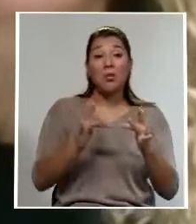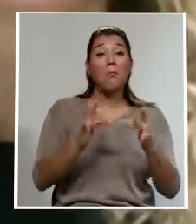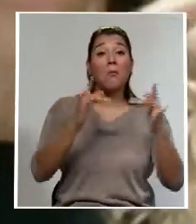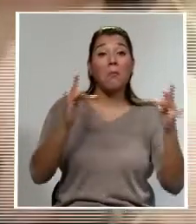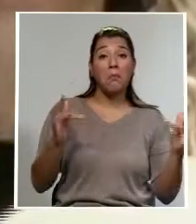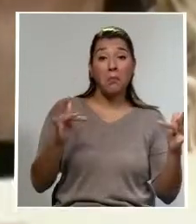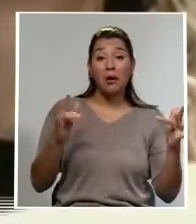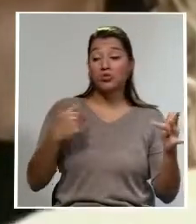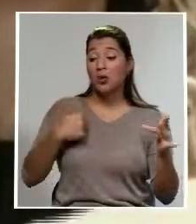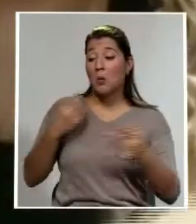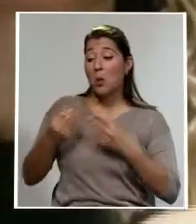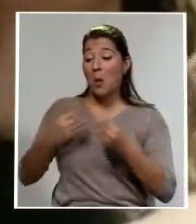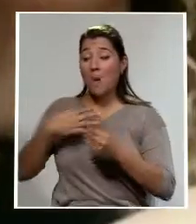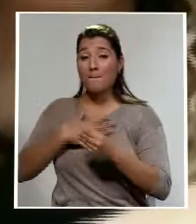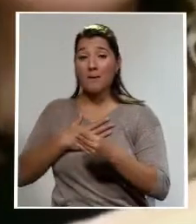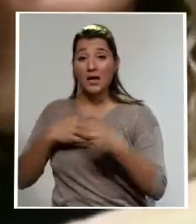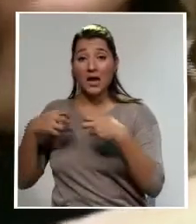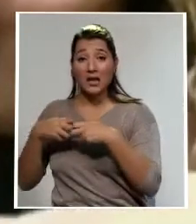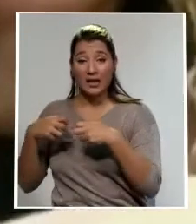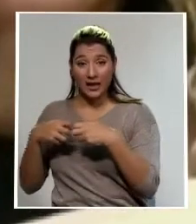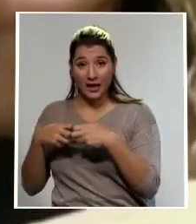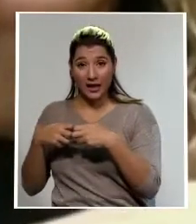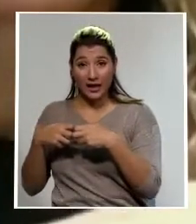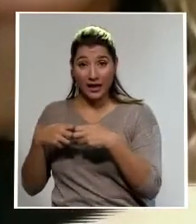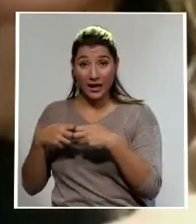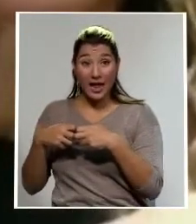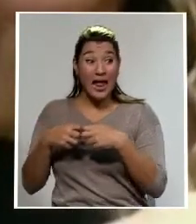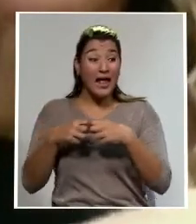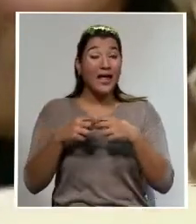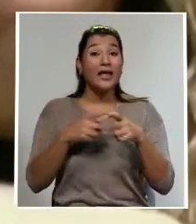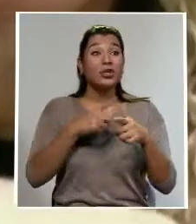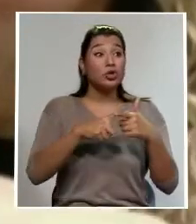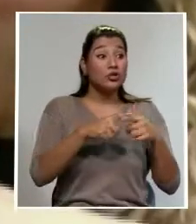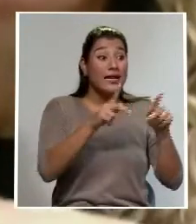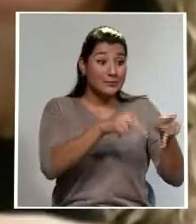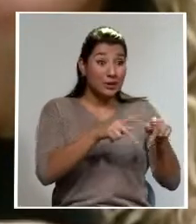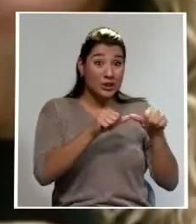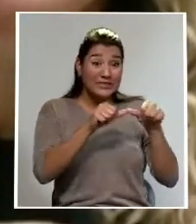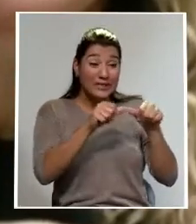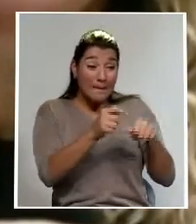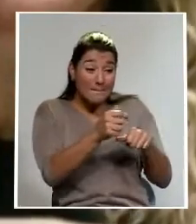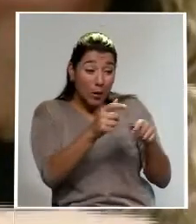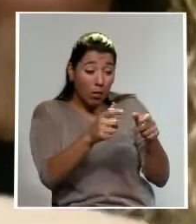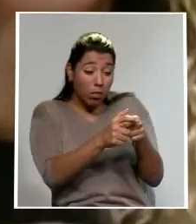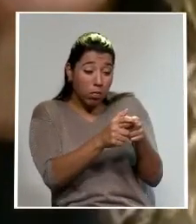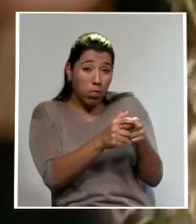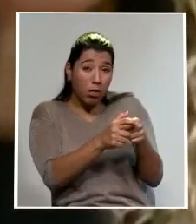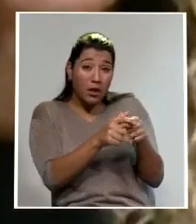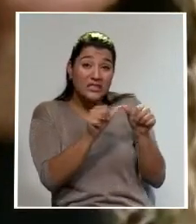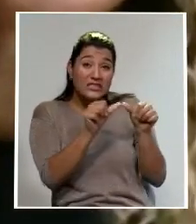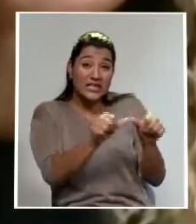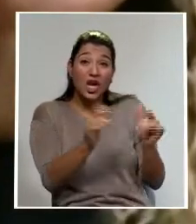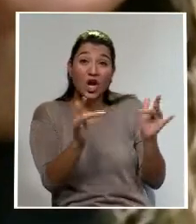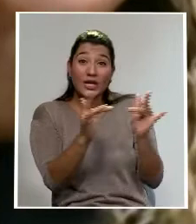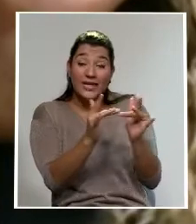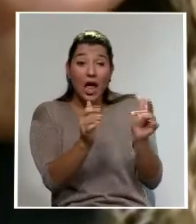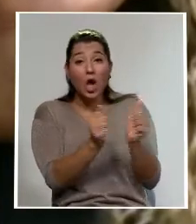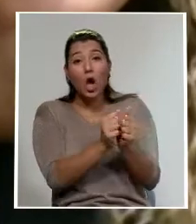el costo total. Entonces, además, hay una asignación de acciones